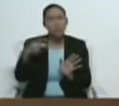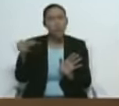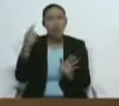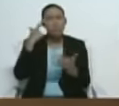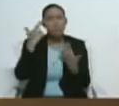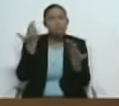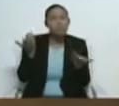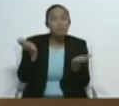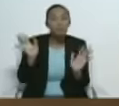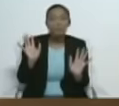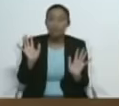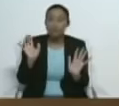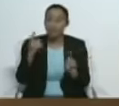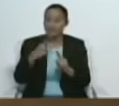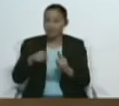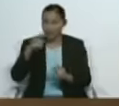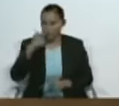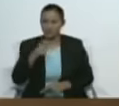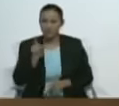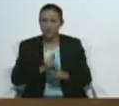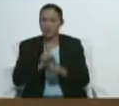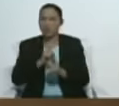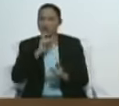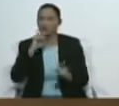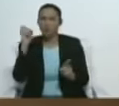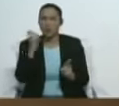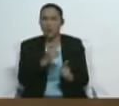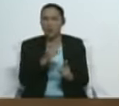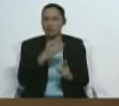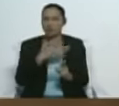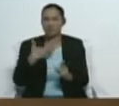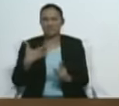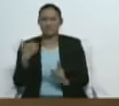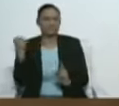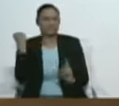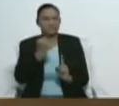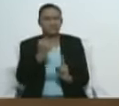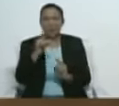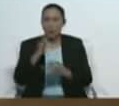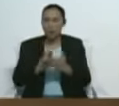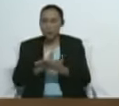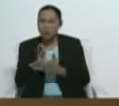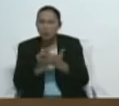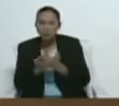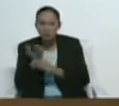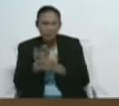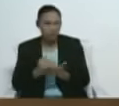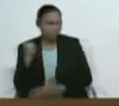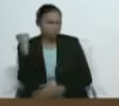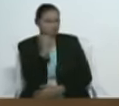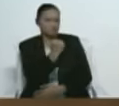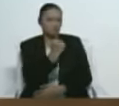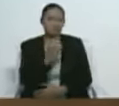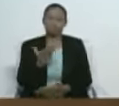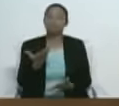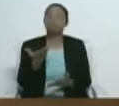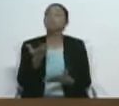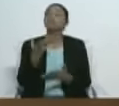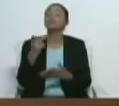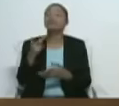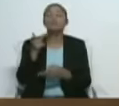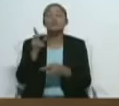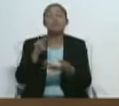que tienen yo creo que los llevaría a cuchillar a esa persona a matarla a linchar es un grave